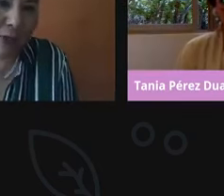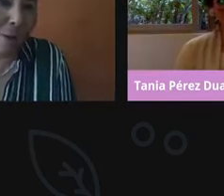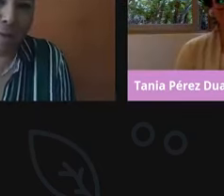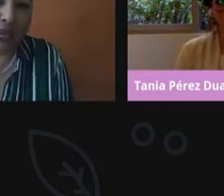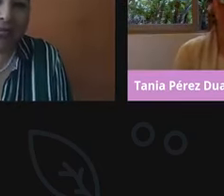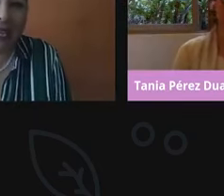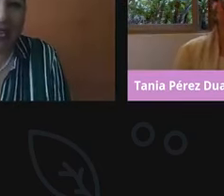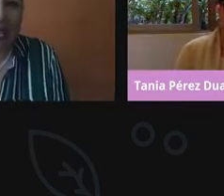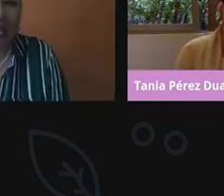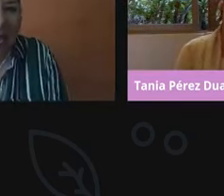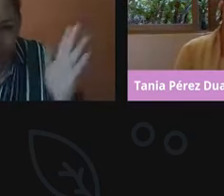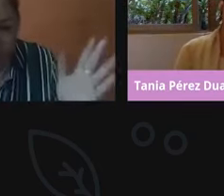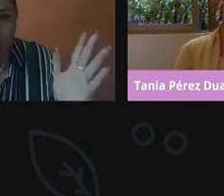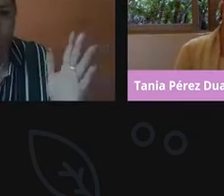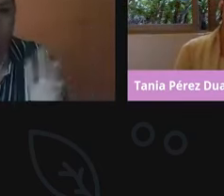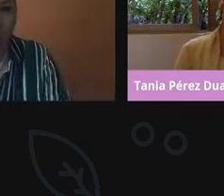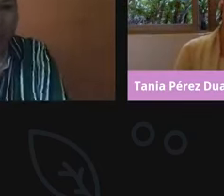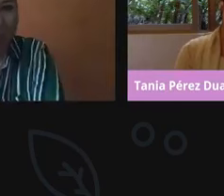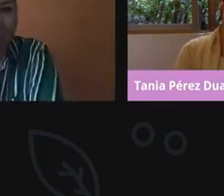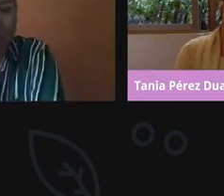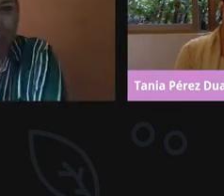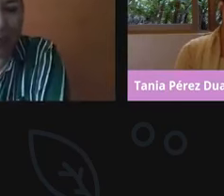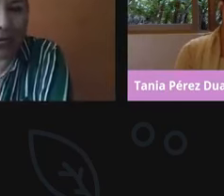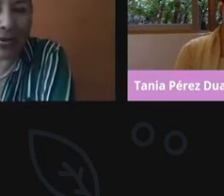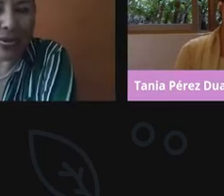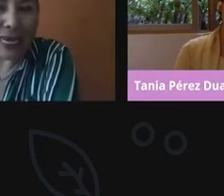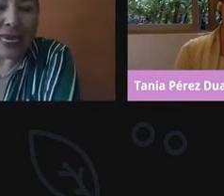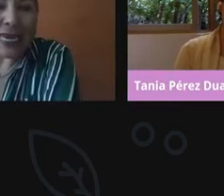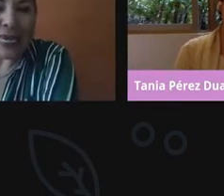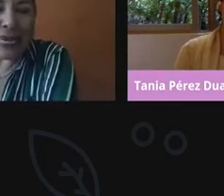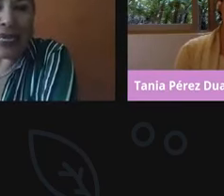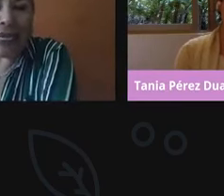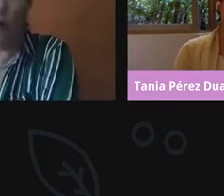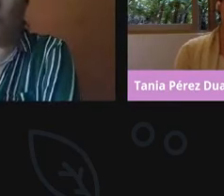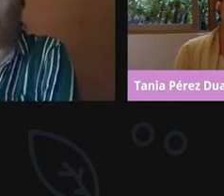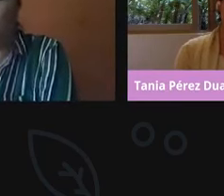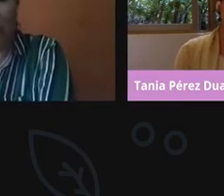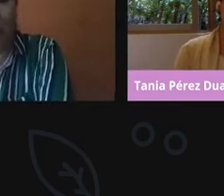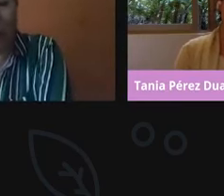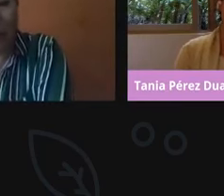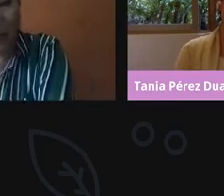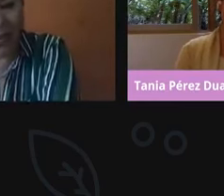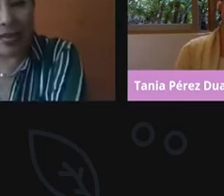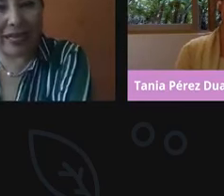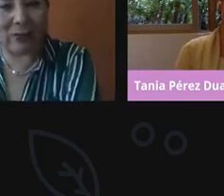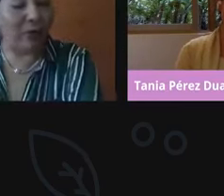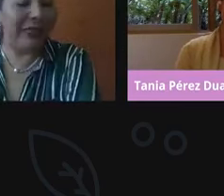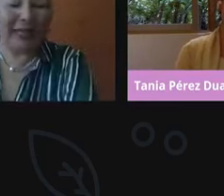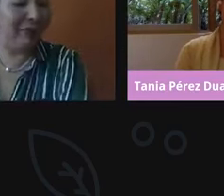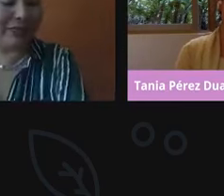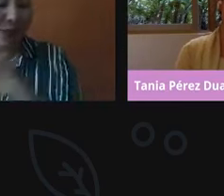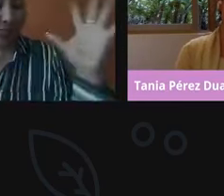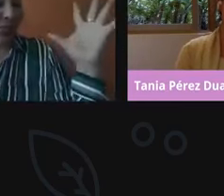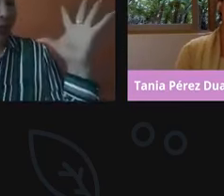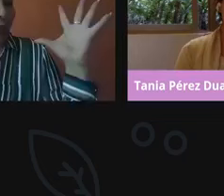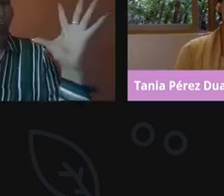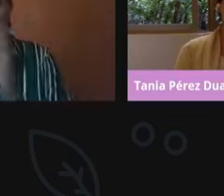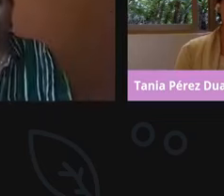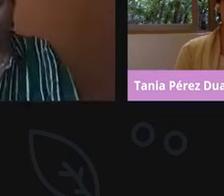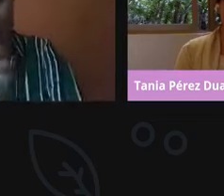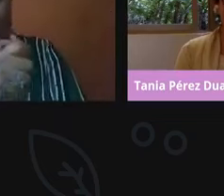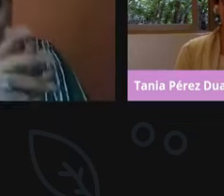pedofilia. O sea, eso me parece gravísimo, doctora, gravísimo. O sea, que ¿cómo se puede manifestar el TOC? ¡Qué terrible! Estoy así